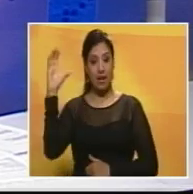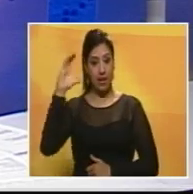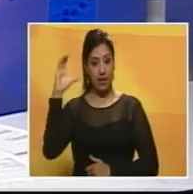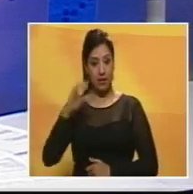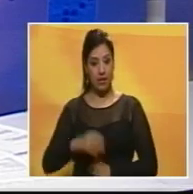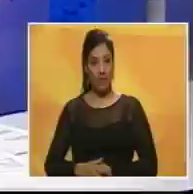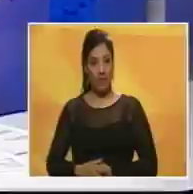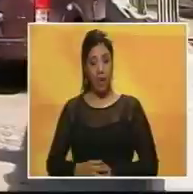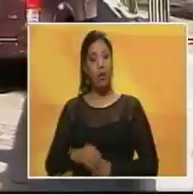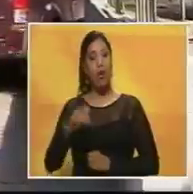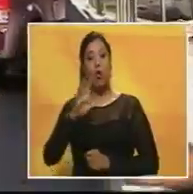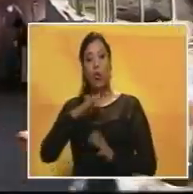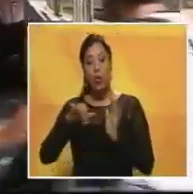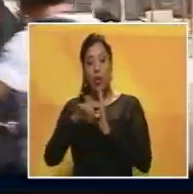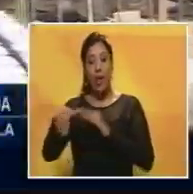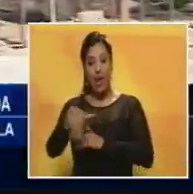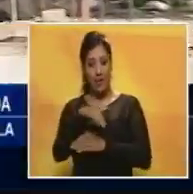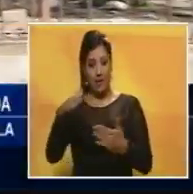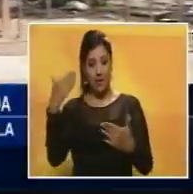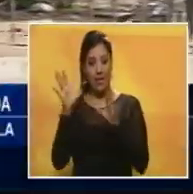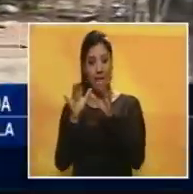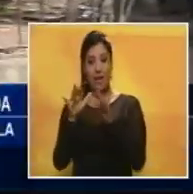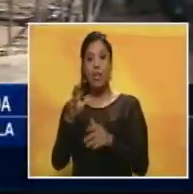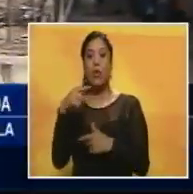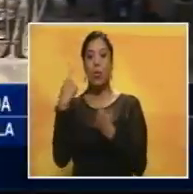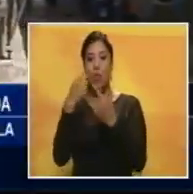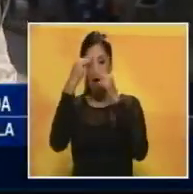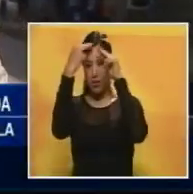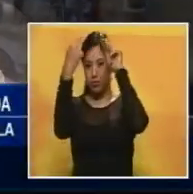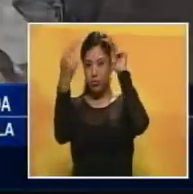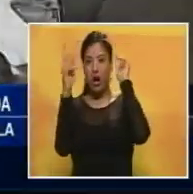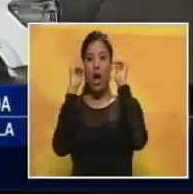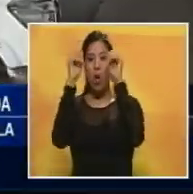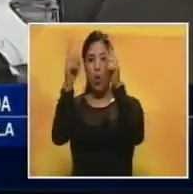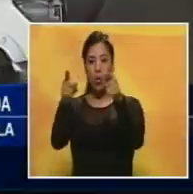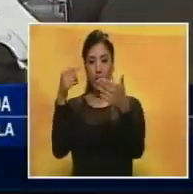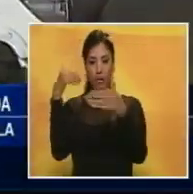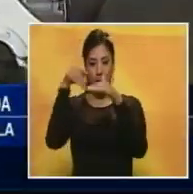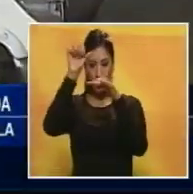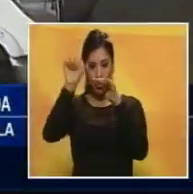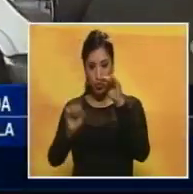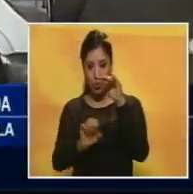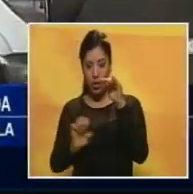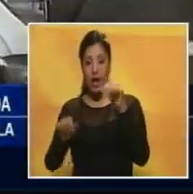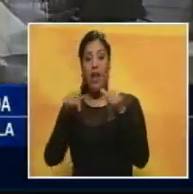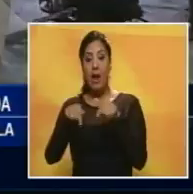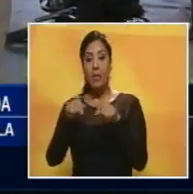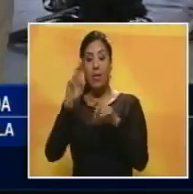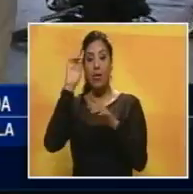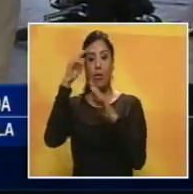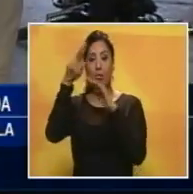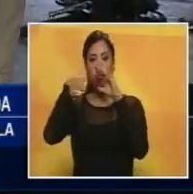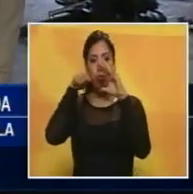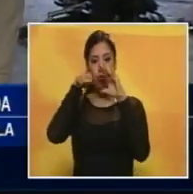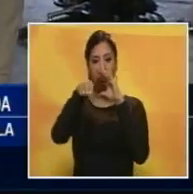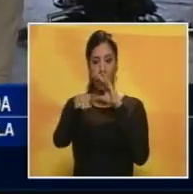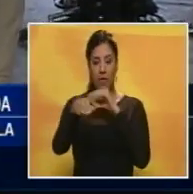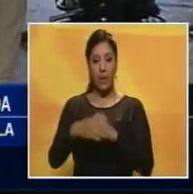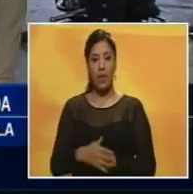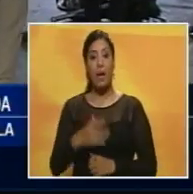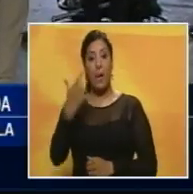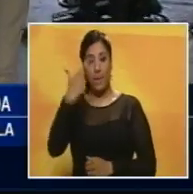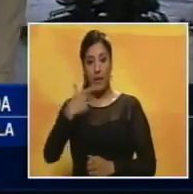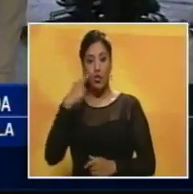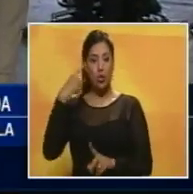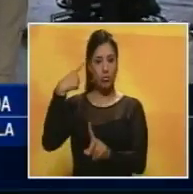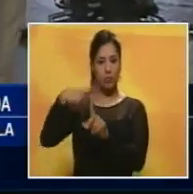aquí en Caracas. El hecho ocurrió en la avenida José Ángel Lamas, debajo de la autopista sentido norte-sur, a la altura del túnel La Planicie. Las